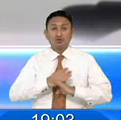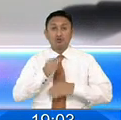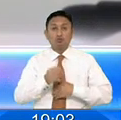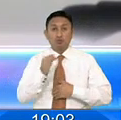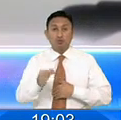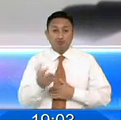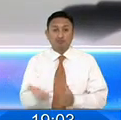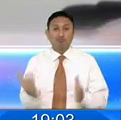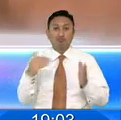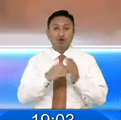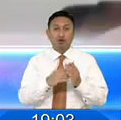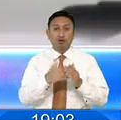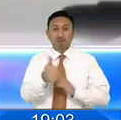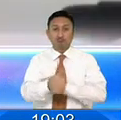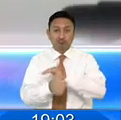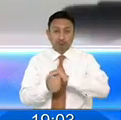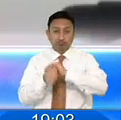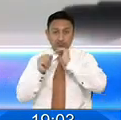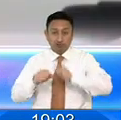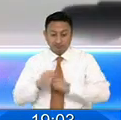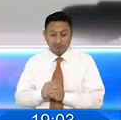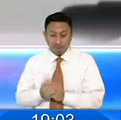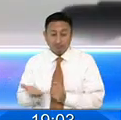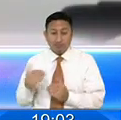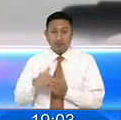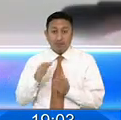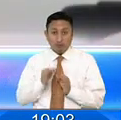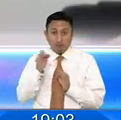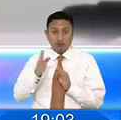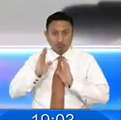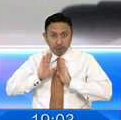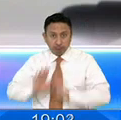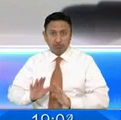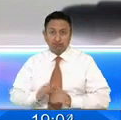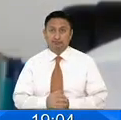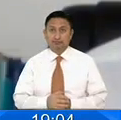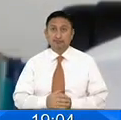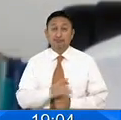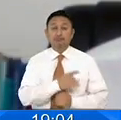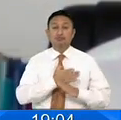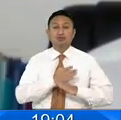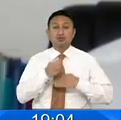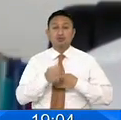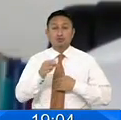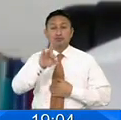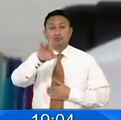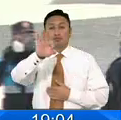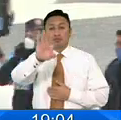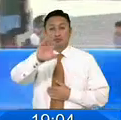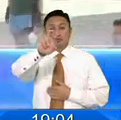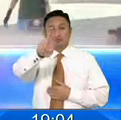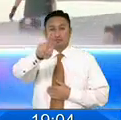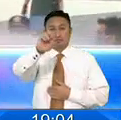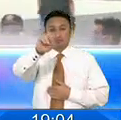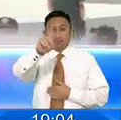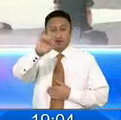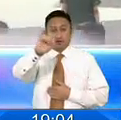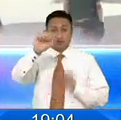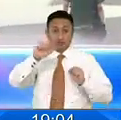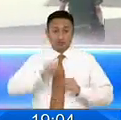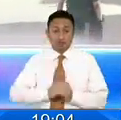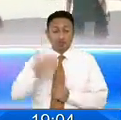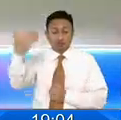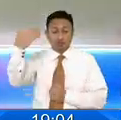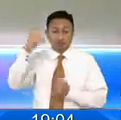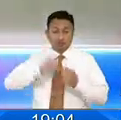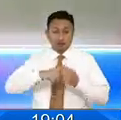para contener nuevamente la pandemia. El defensor del pueblo, Freddy Carrión, explica que es un llamado al alcalde de Quito y al COE cantonal para